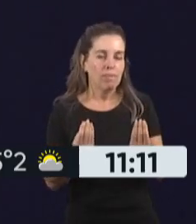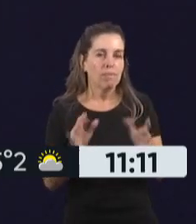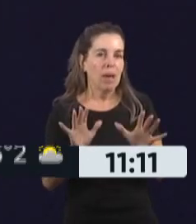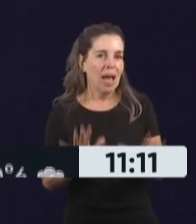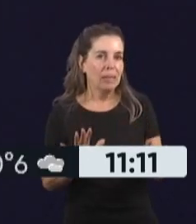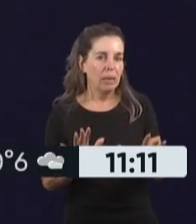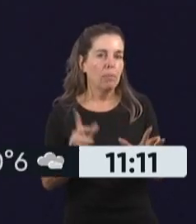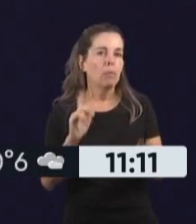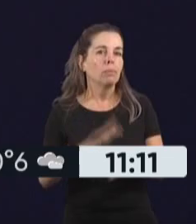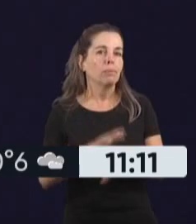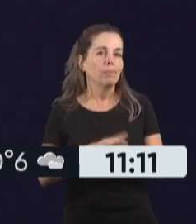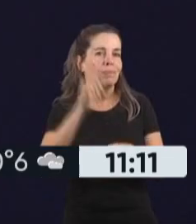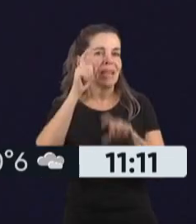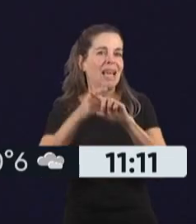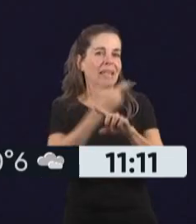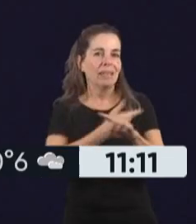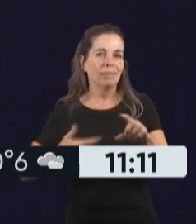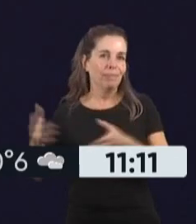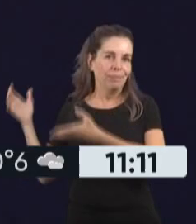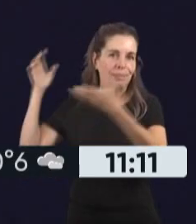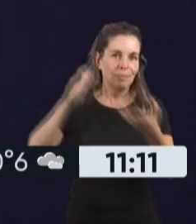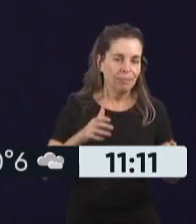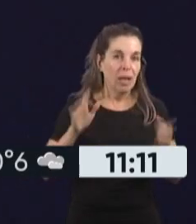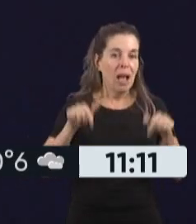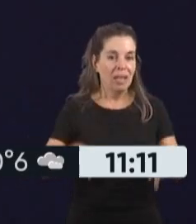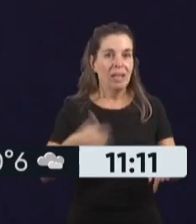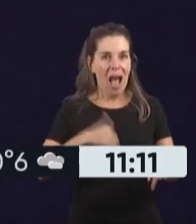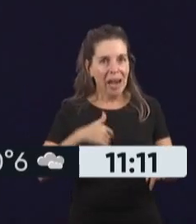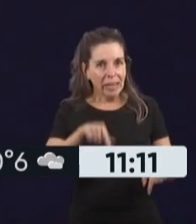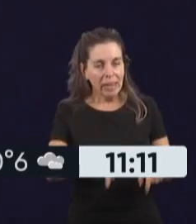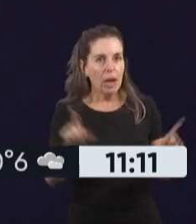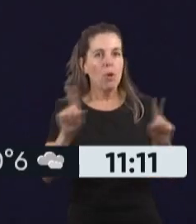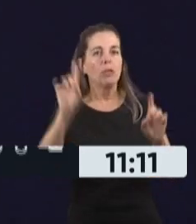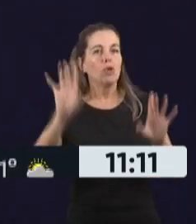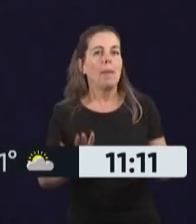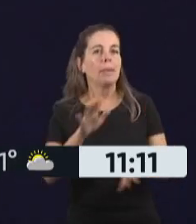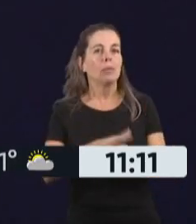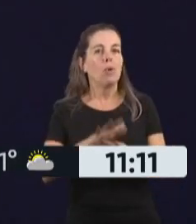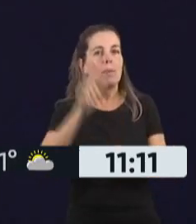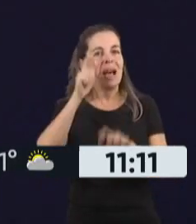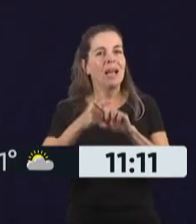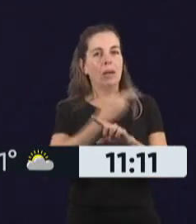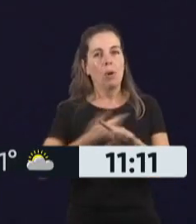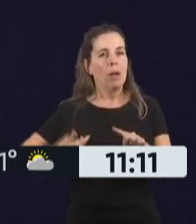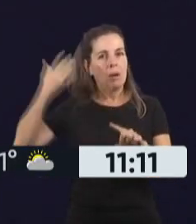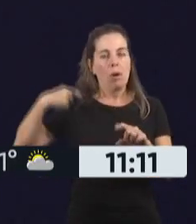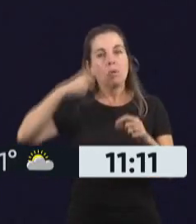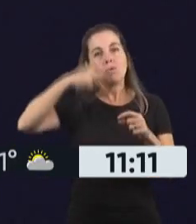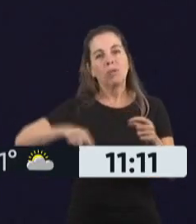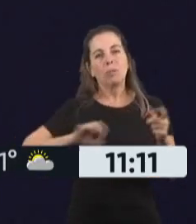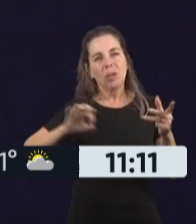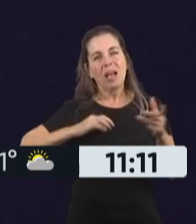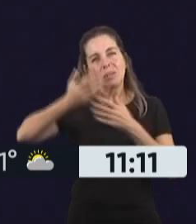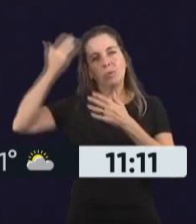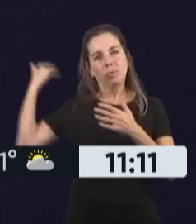lo que nos han dejado, ¿no? Y de esta Argentina que ni siquiera por el gobierno anterior, sino por las últimas